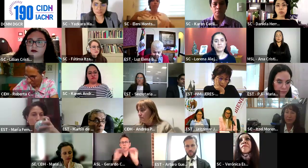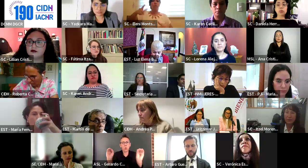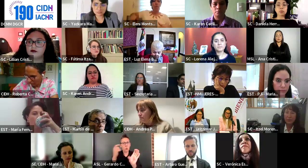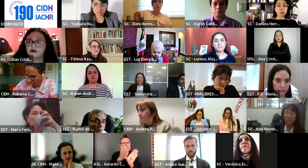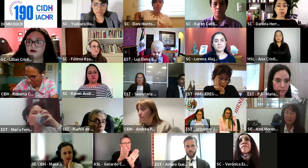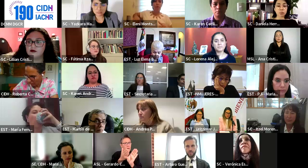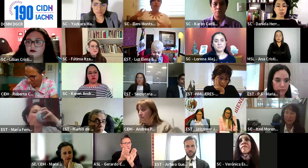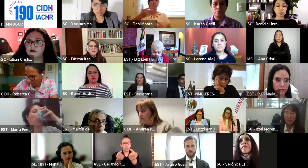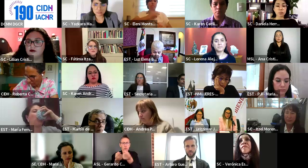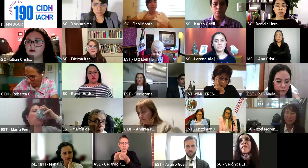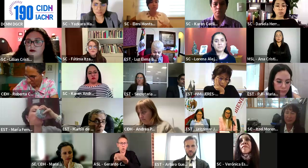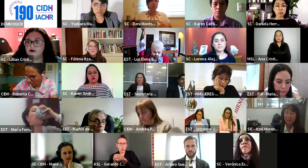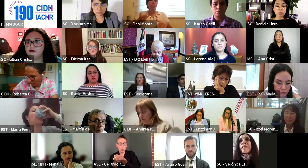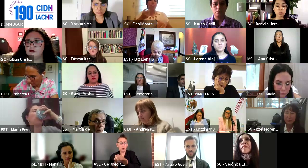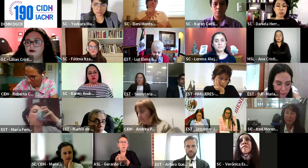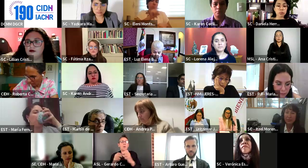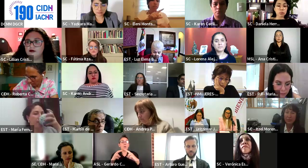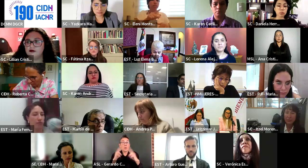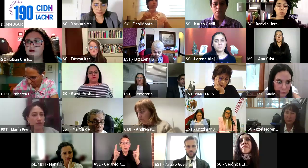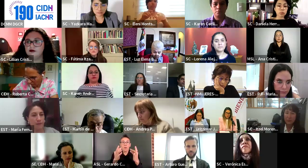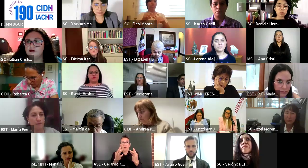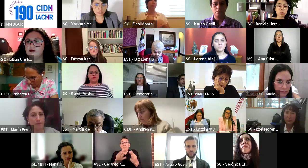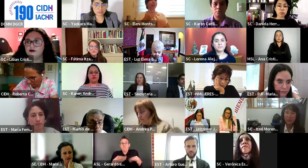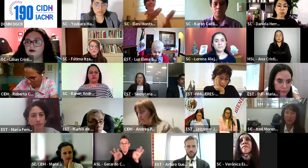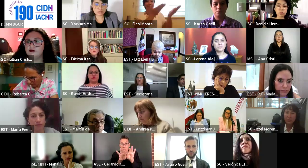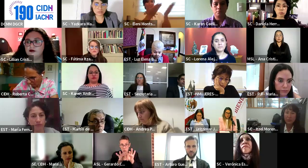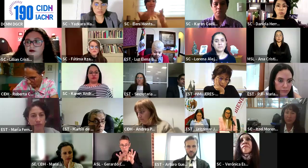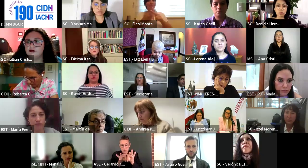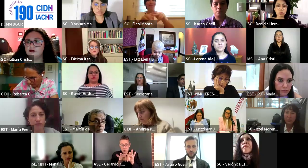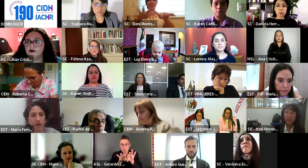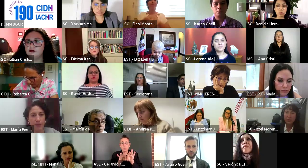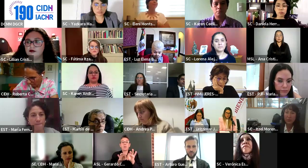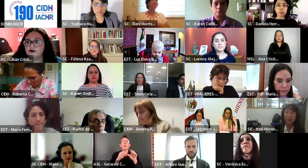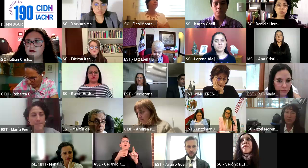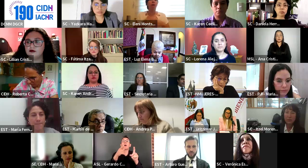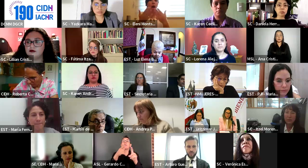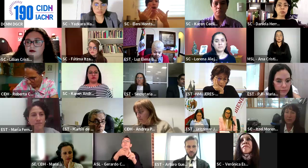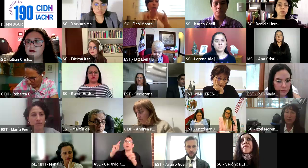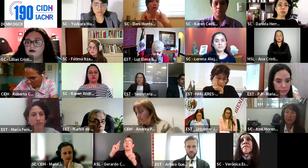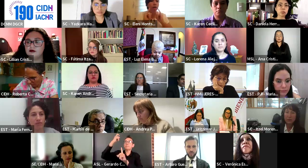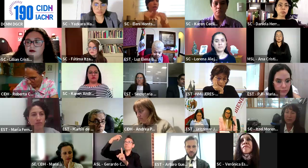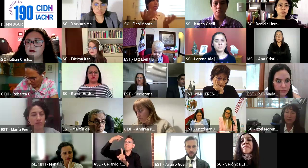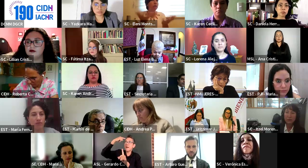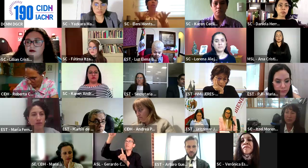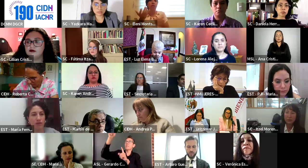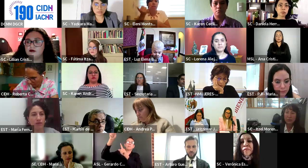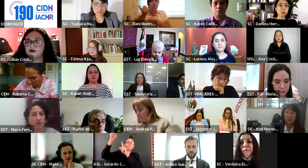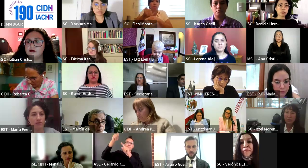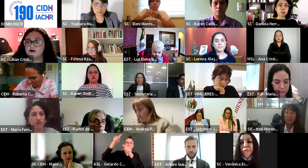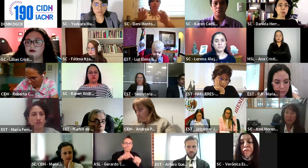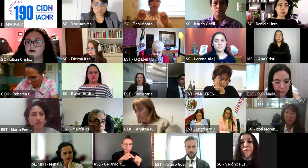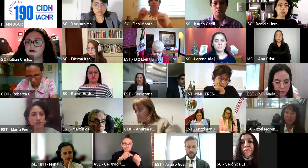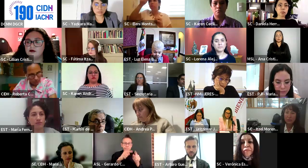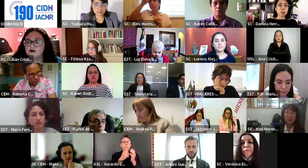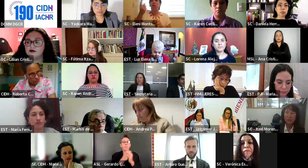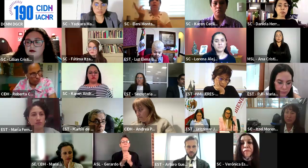muy importante que el gobierno, desde la presidencia, desde cuando se